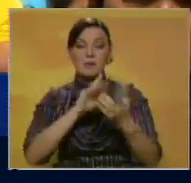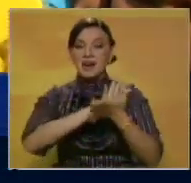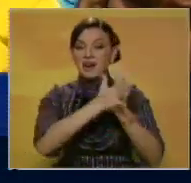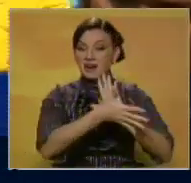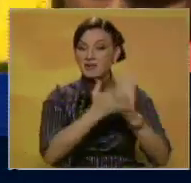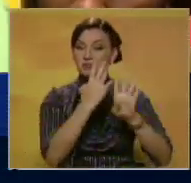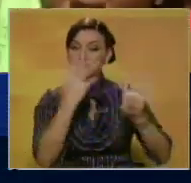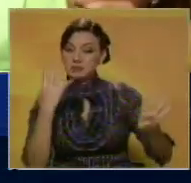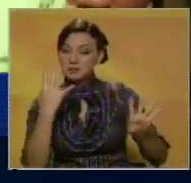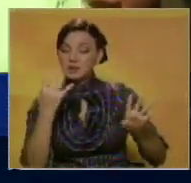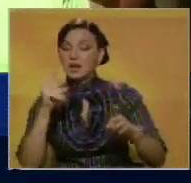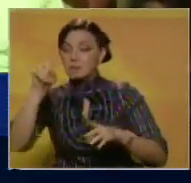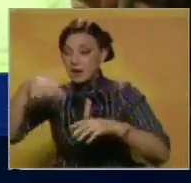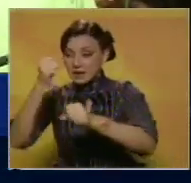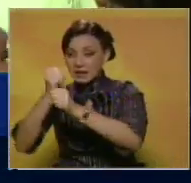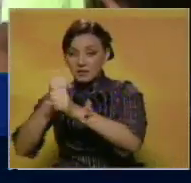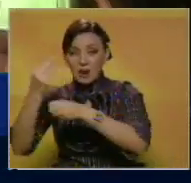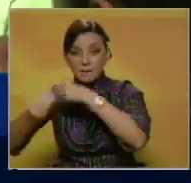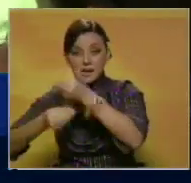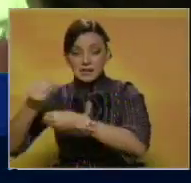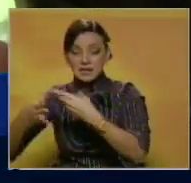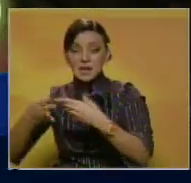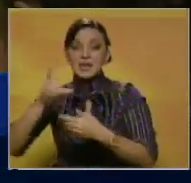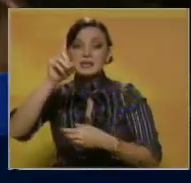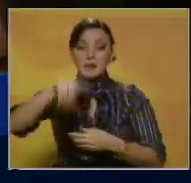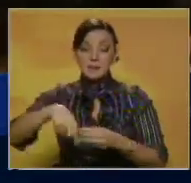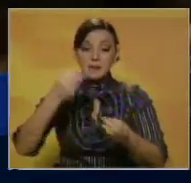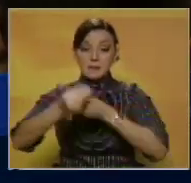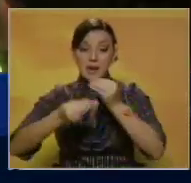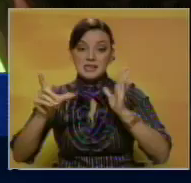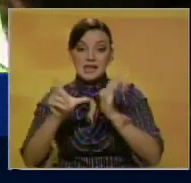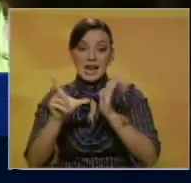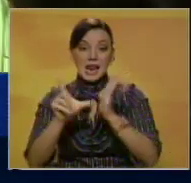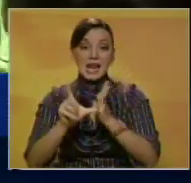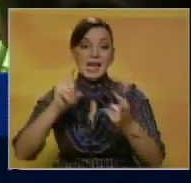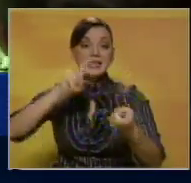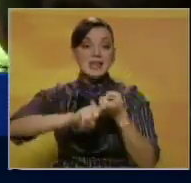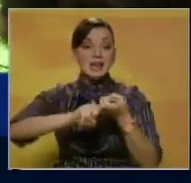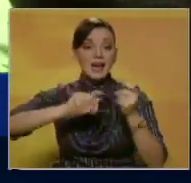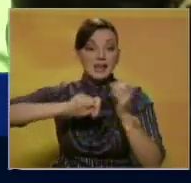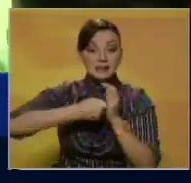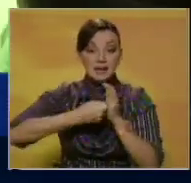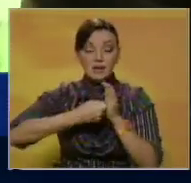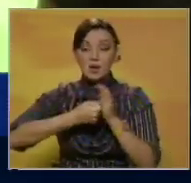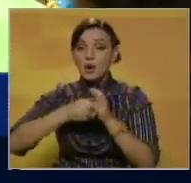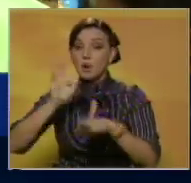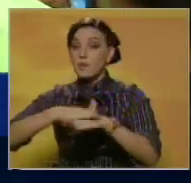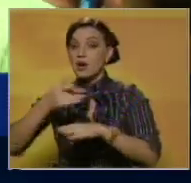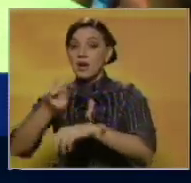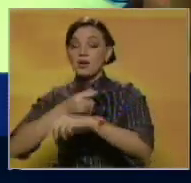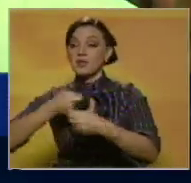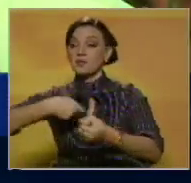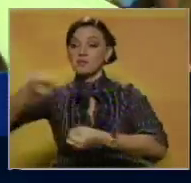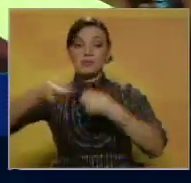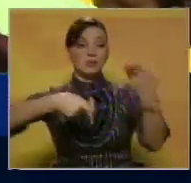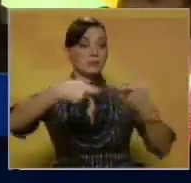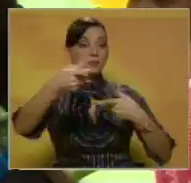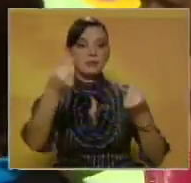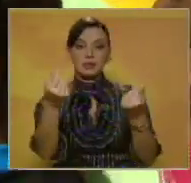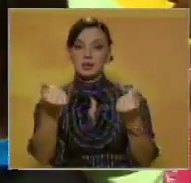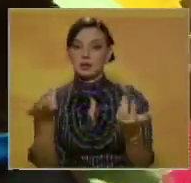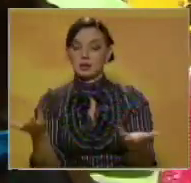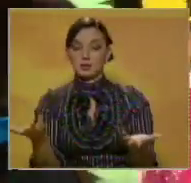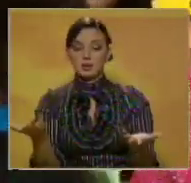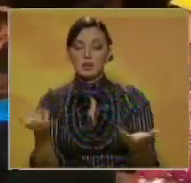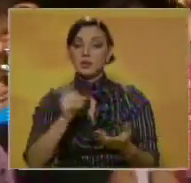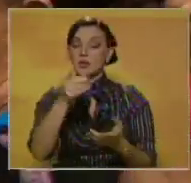las colas. Destacó que promoverán la ley candado para evitar las regalías del ingreso petrolero y garantizar que estos recursos se empleen